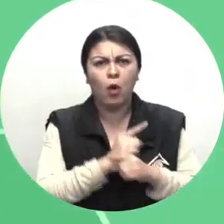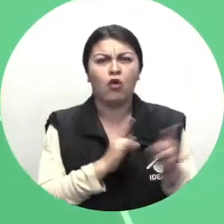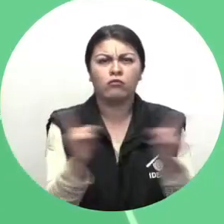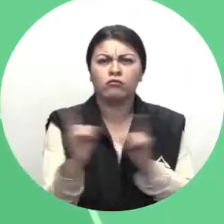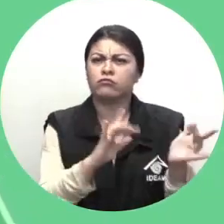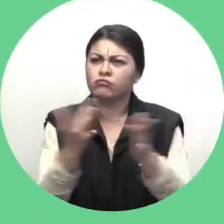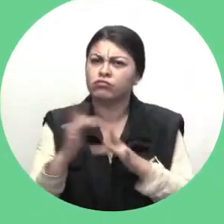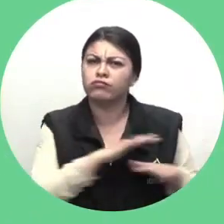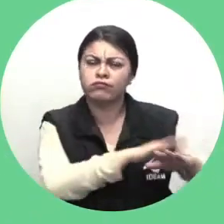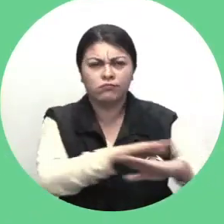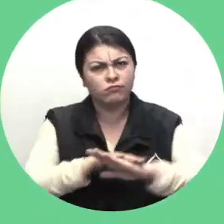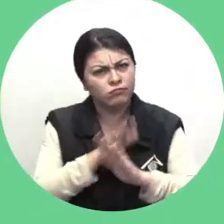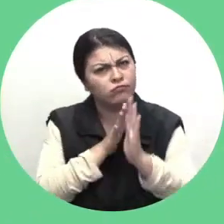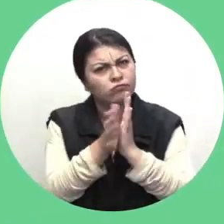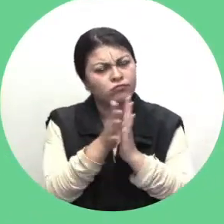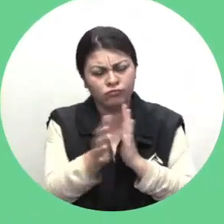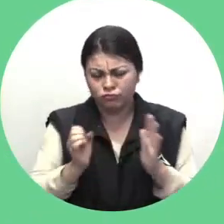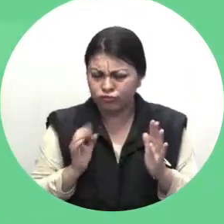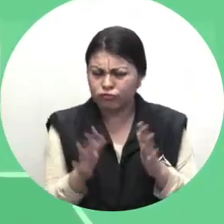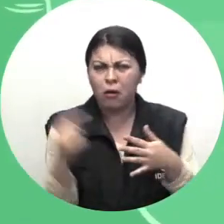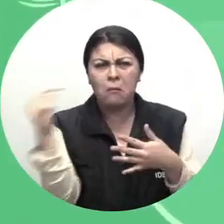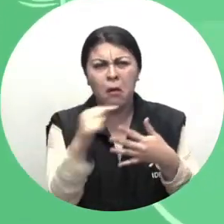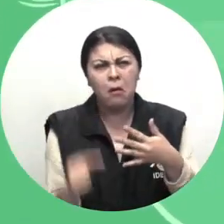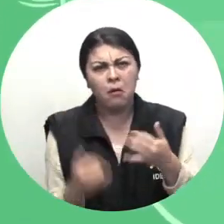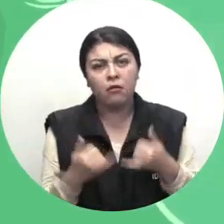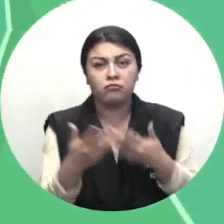tiempo real, detallada, satelital,